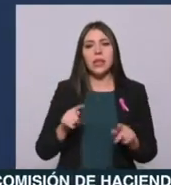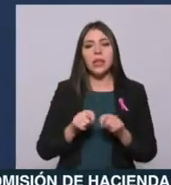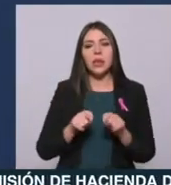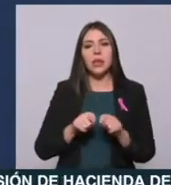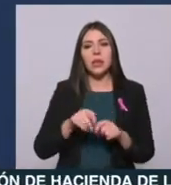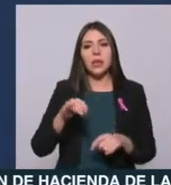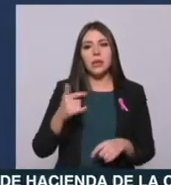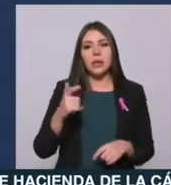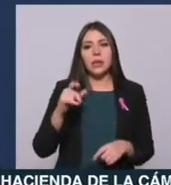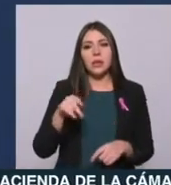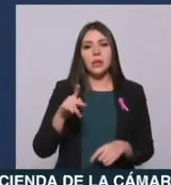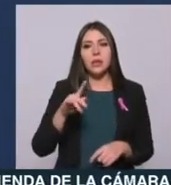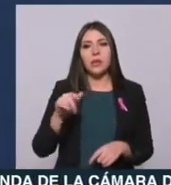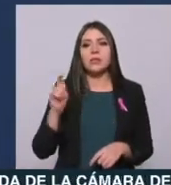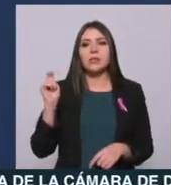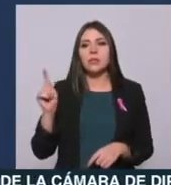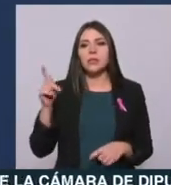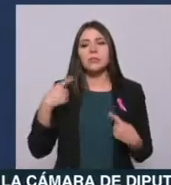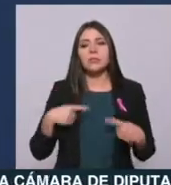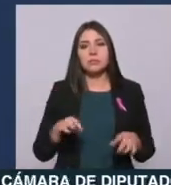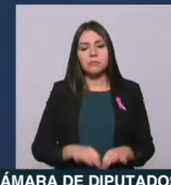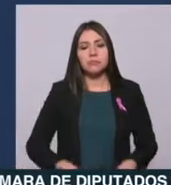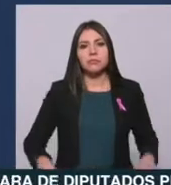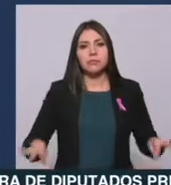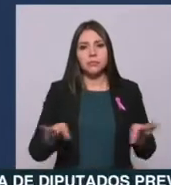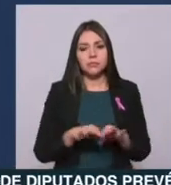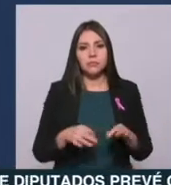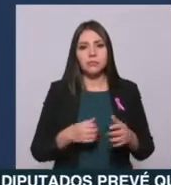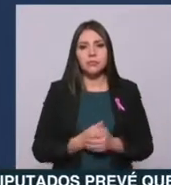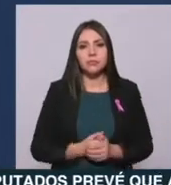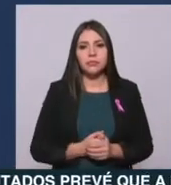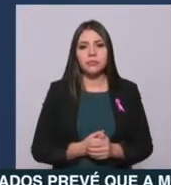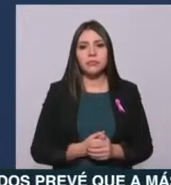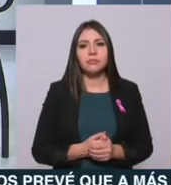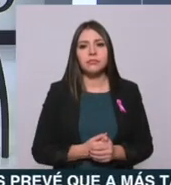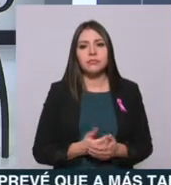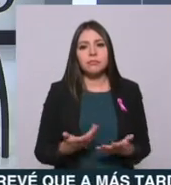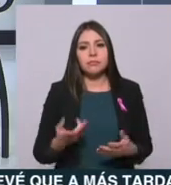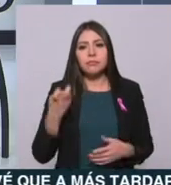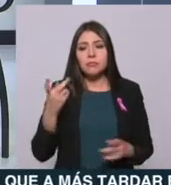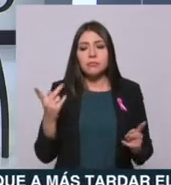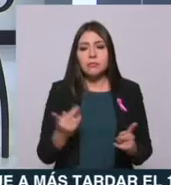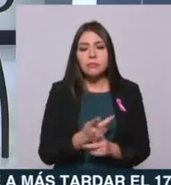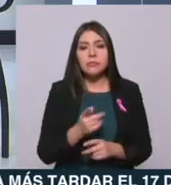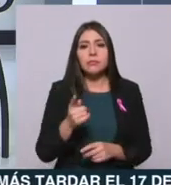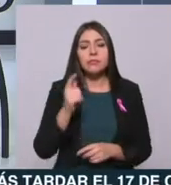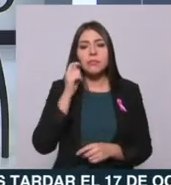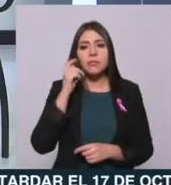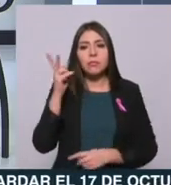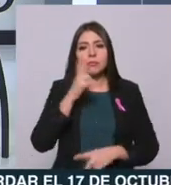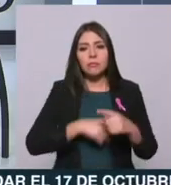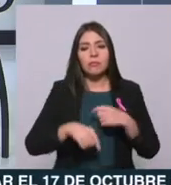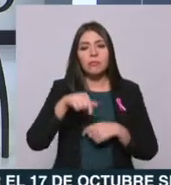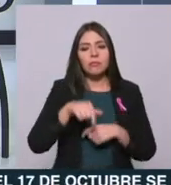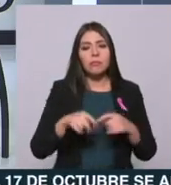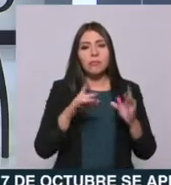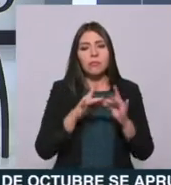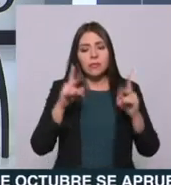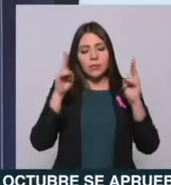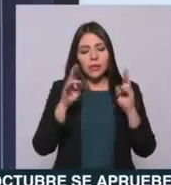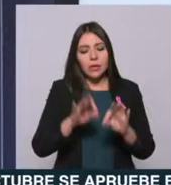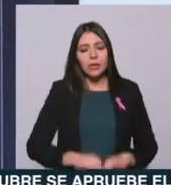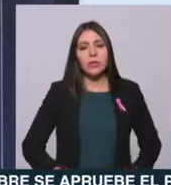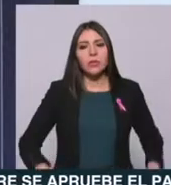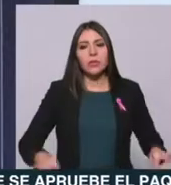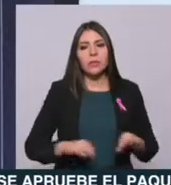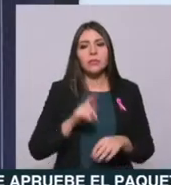algo importantísimo, ¿no? Y le agradecemos que a pesar de esta situación esté con nosotros para hablar, por supuesto, de un tema muy importante que